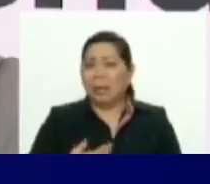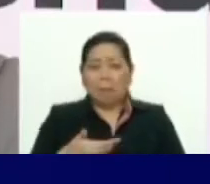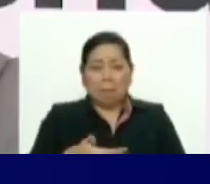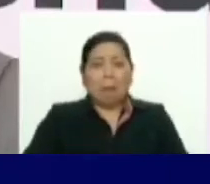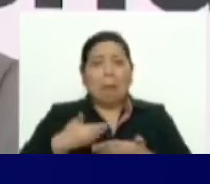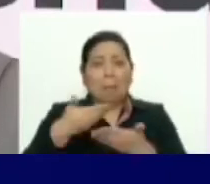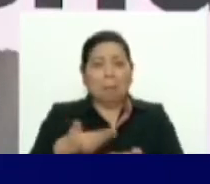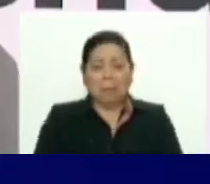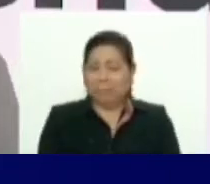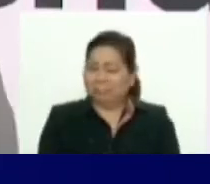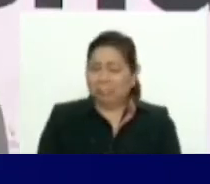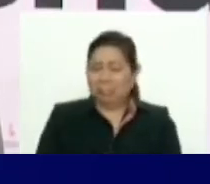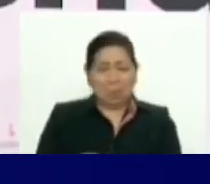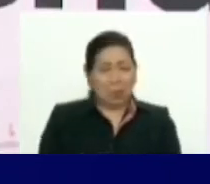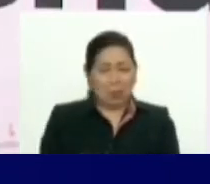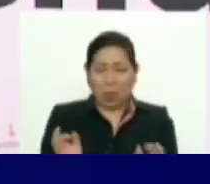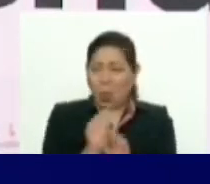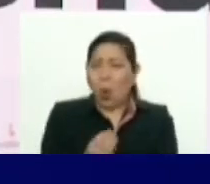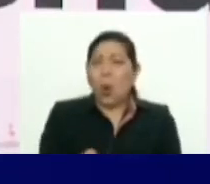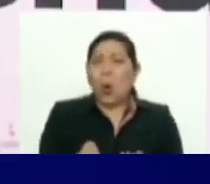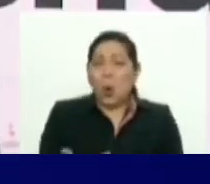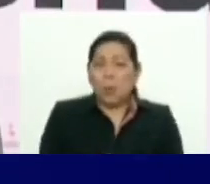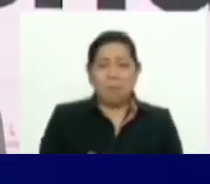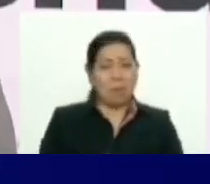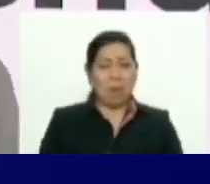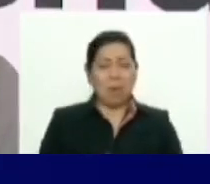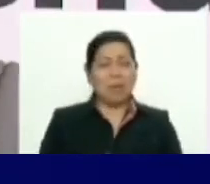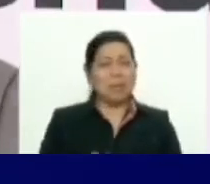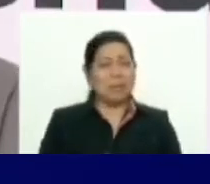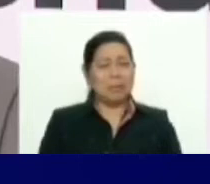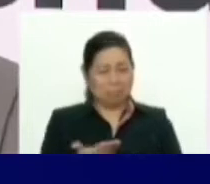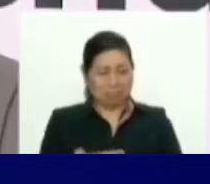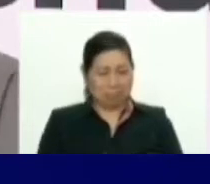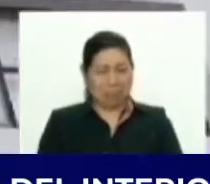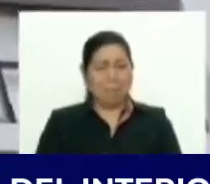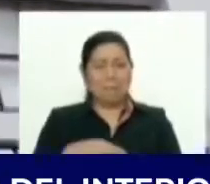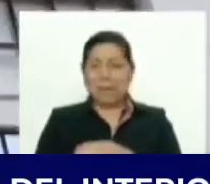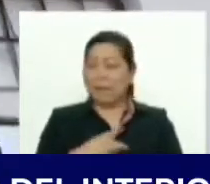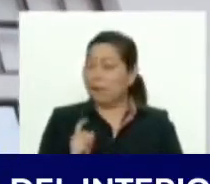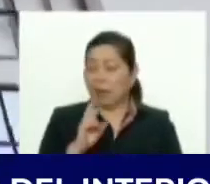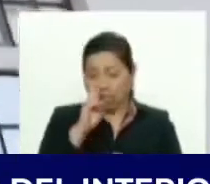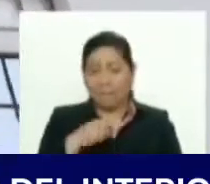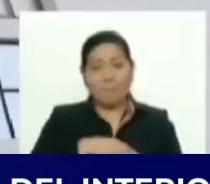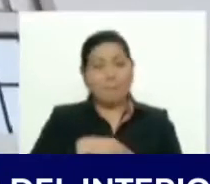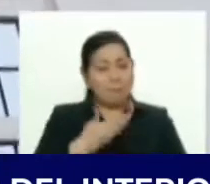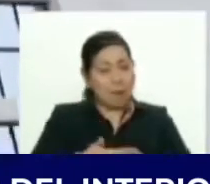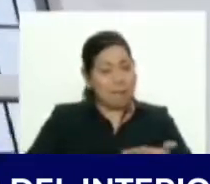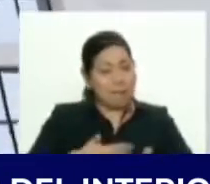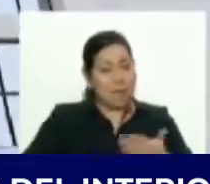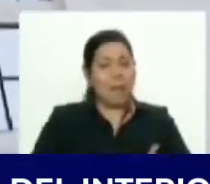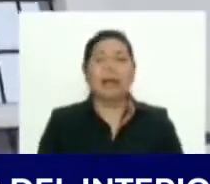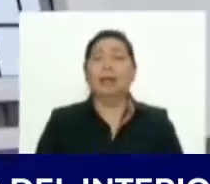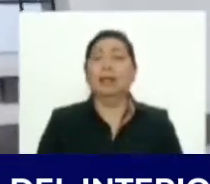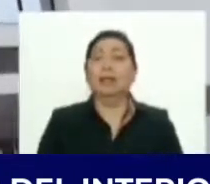memorándum, cuando si pretenden cambiar a un funcionario de ese nivel, se hace con una resolución ministerial. La decisión se tomó luego